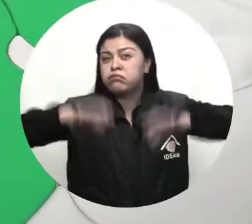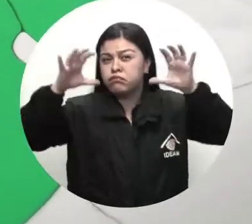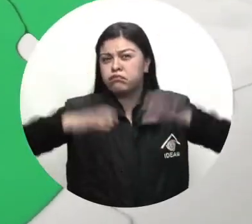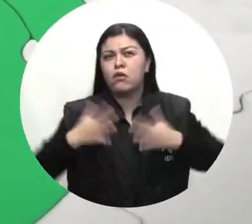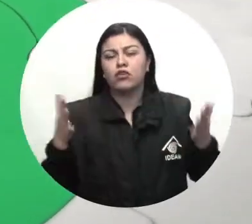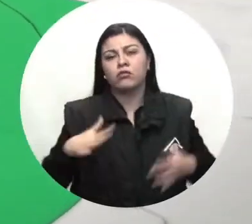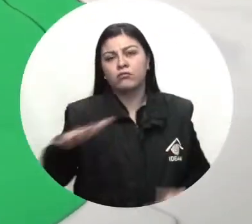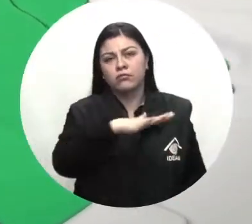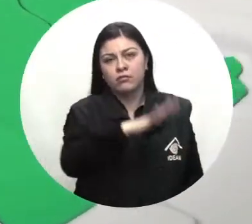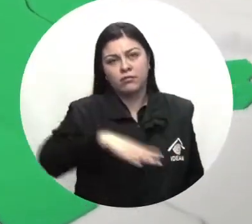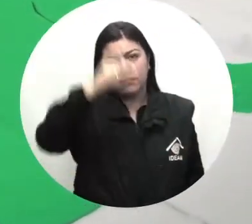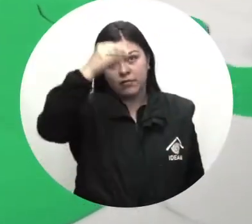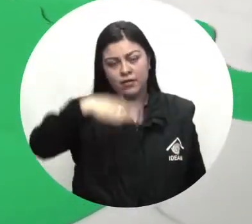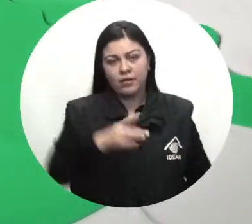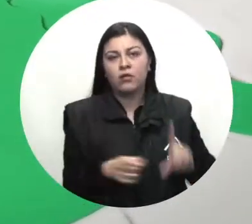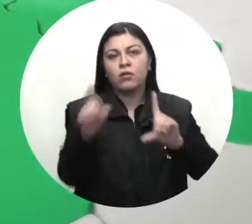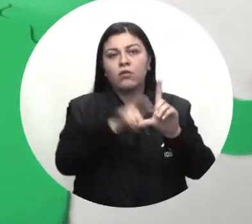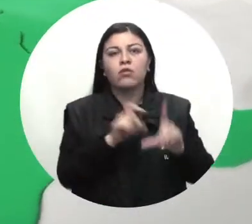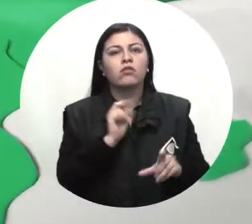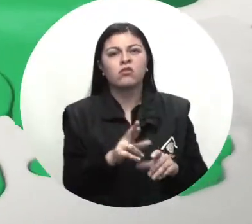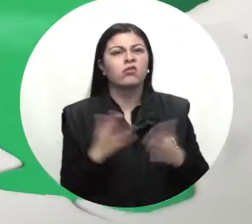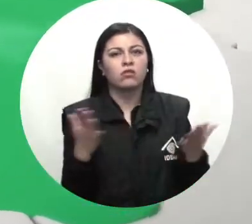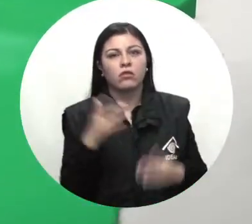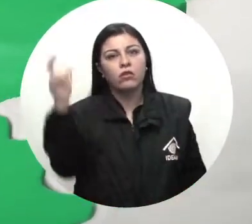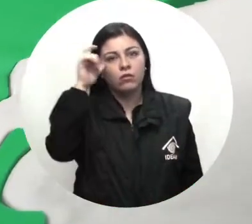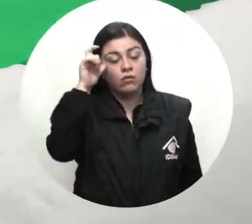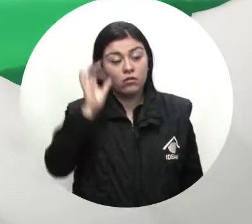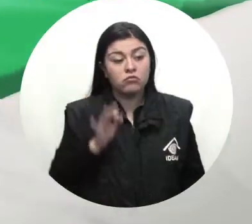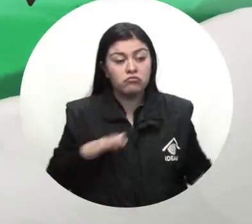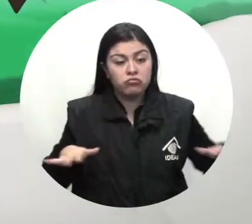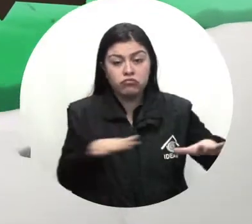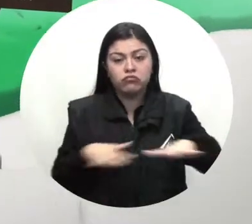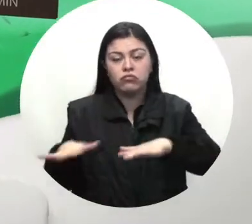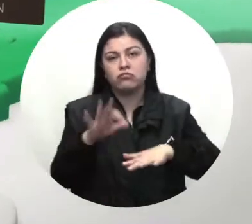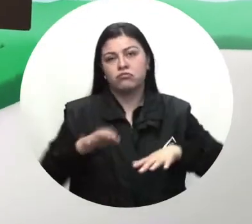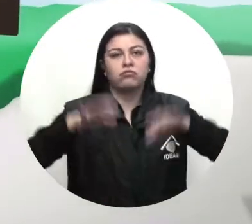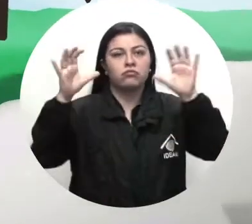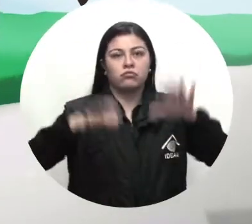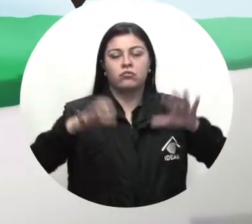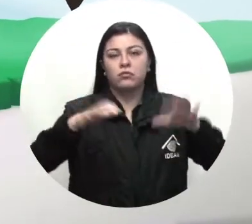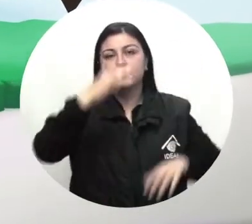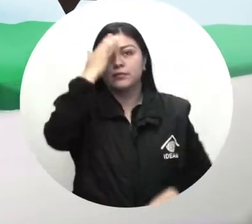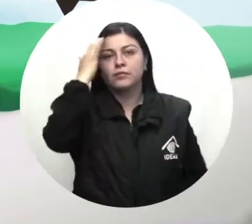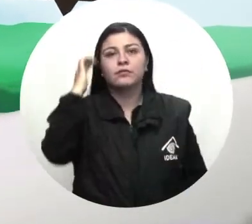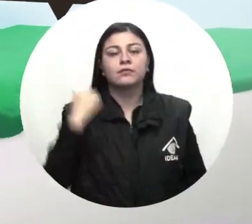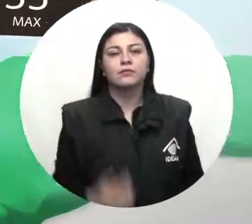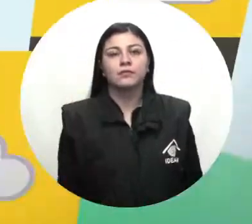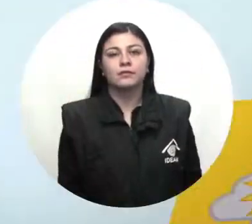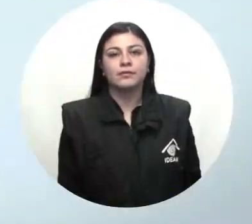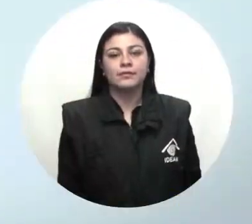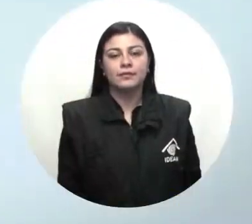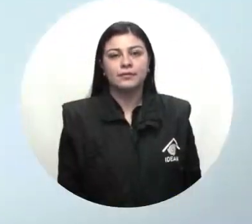de Magdalena, La Guajira y sur de Córdoba. En el resto de la región, tiempo seco.